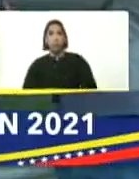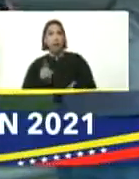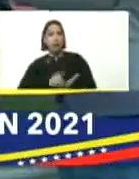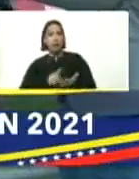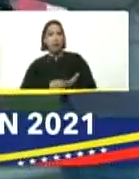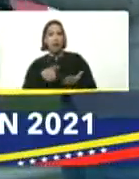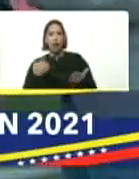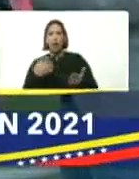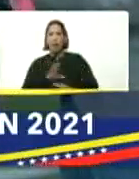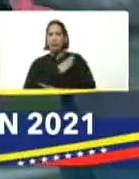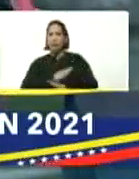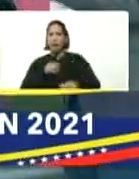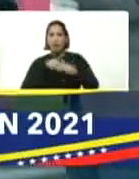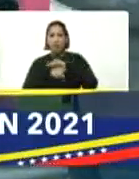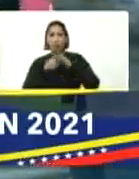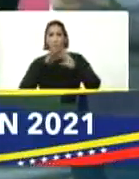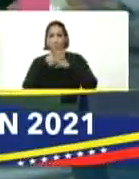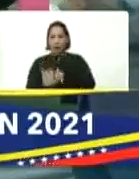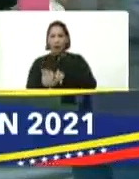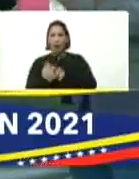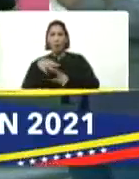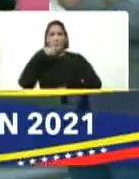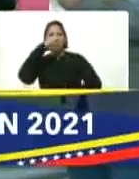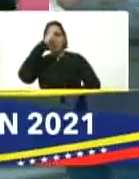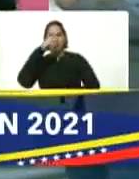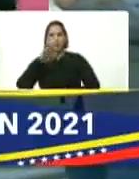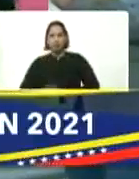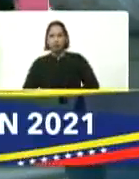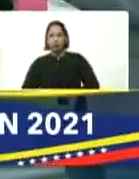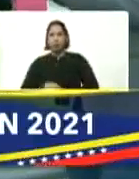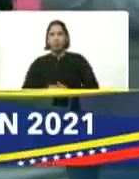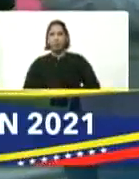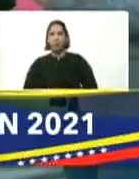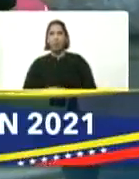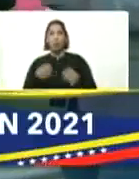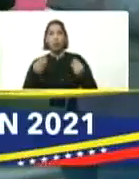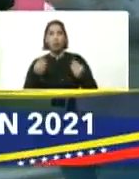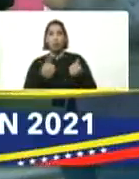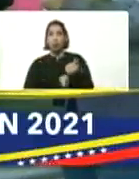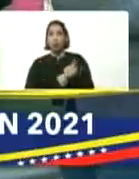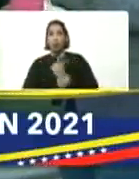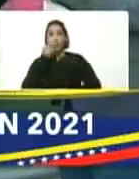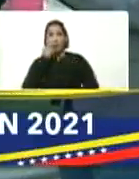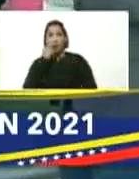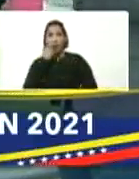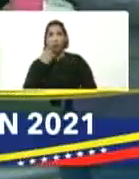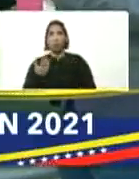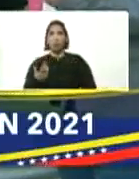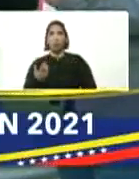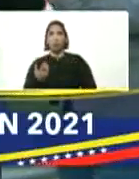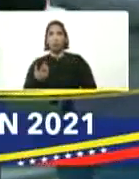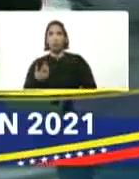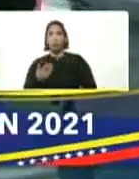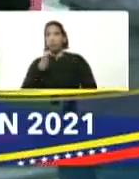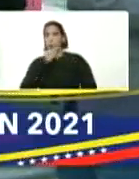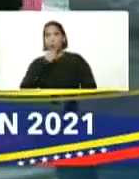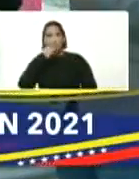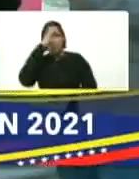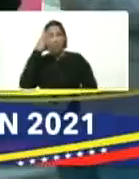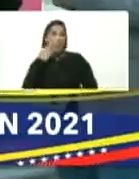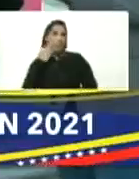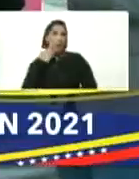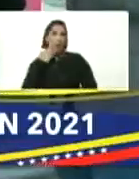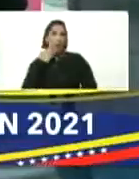Lo alquilaban para que cantara ahí en el barrio. Mi papá fue el menor de muchos hermanos, fue huérfano de padre y le tocó salir de la inopia, de